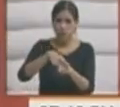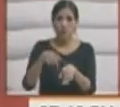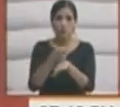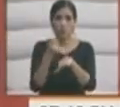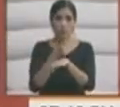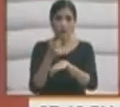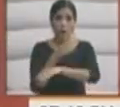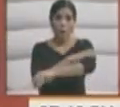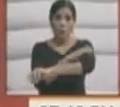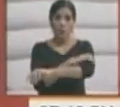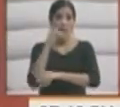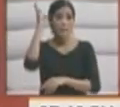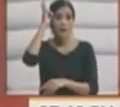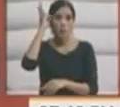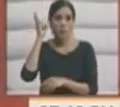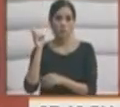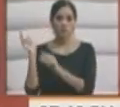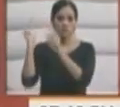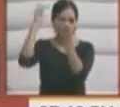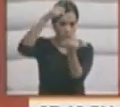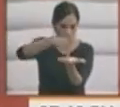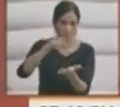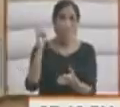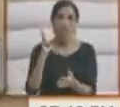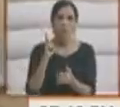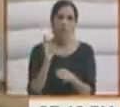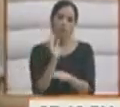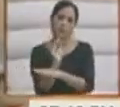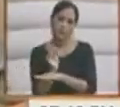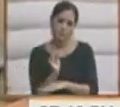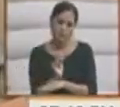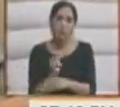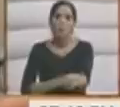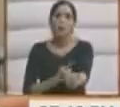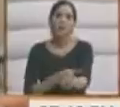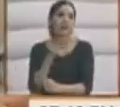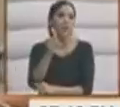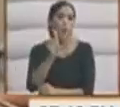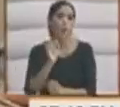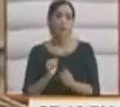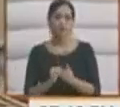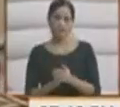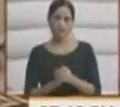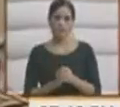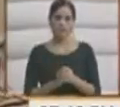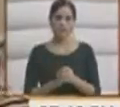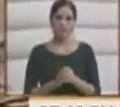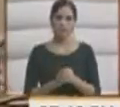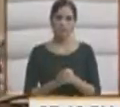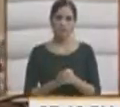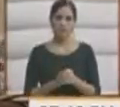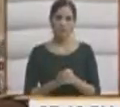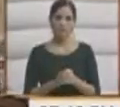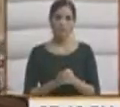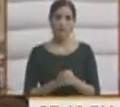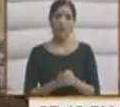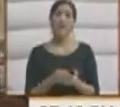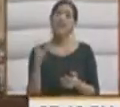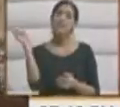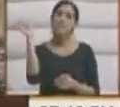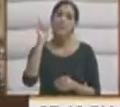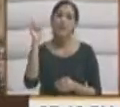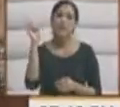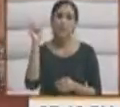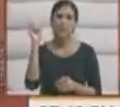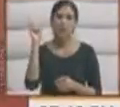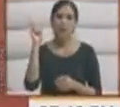Perú, vinieron y fueron acogidos como hermanos por la patria venezolana. es Venezuela